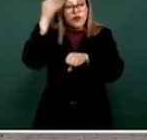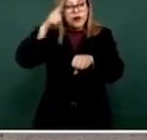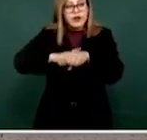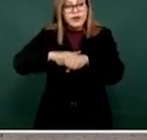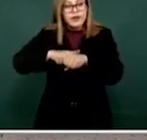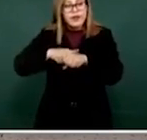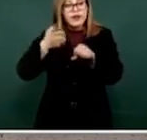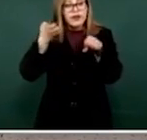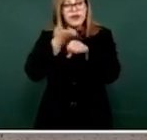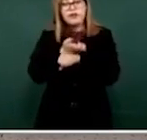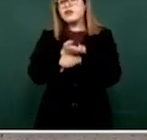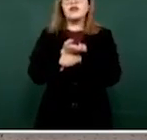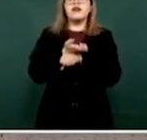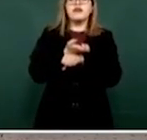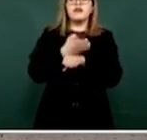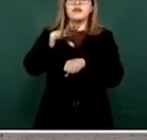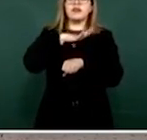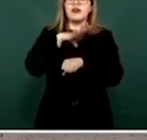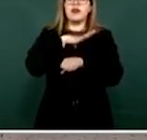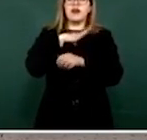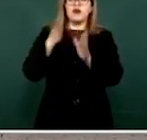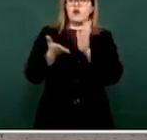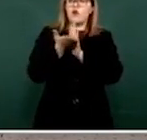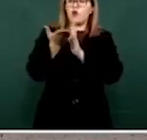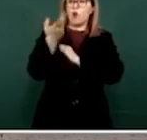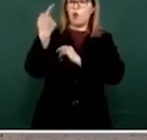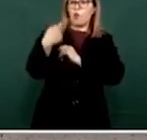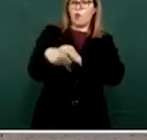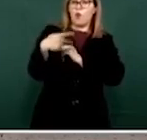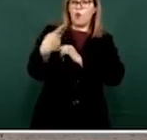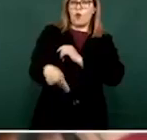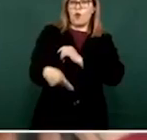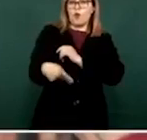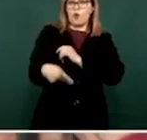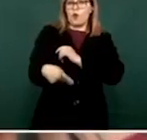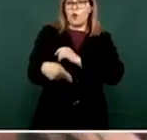¿Qué garantía van a tener los constructores locales? Porque